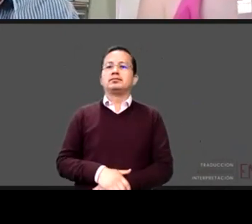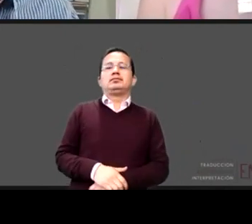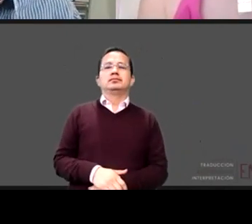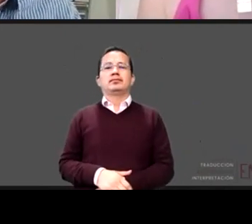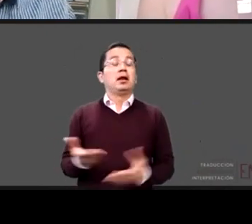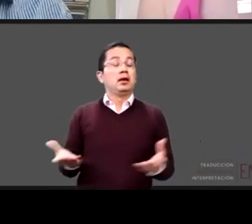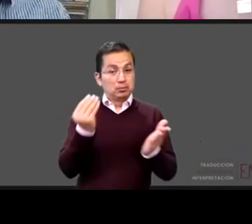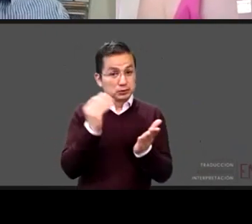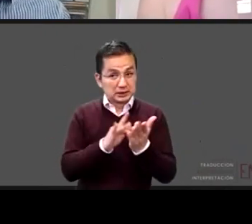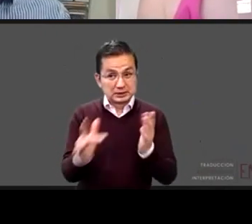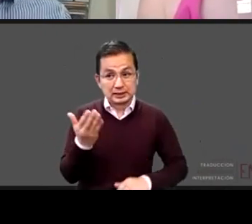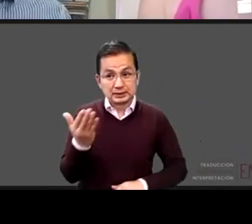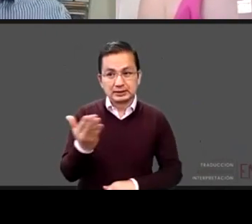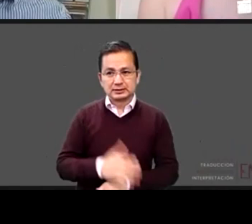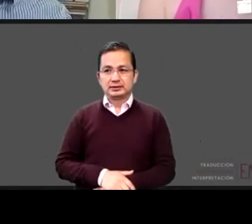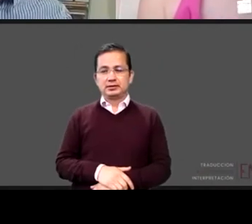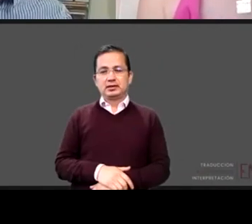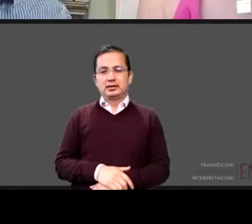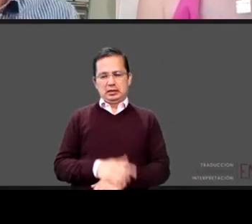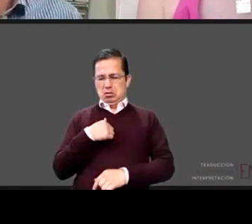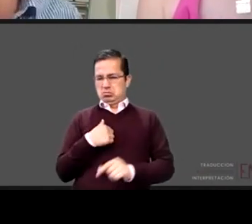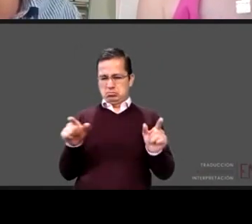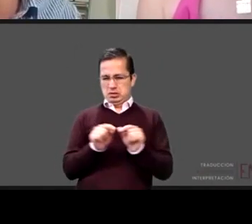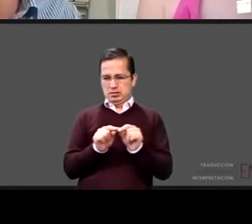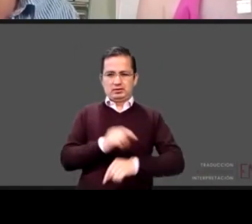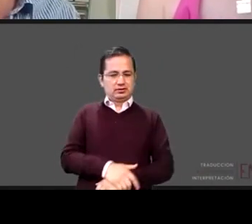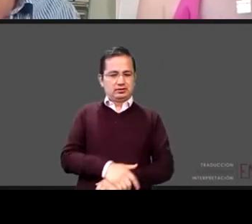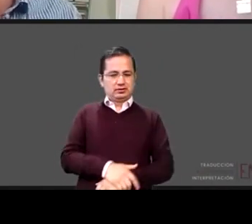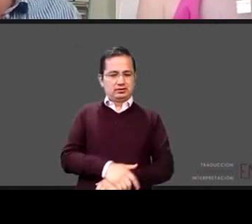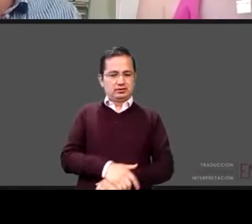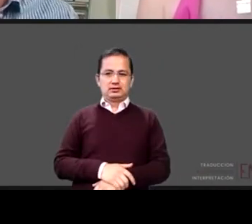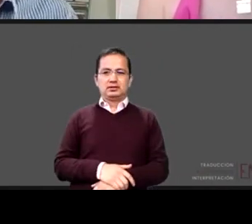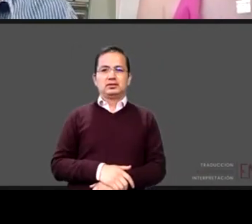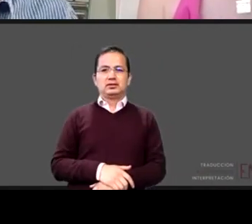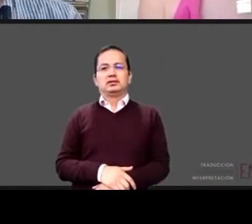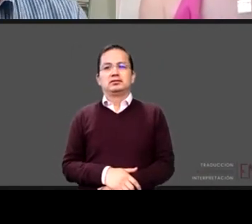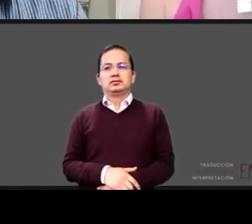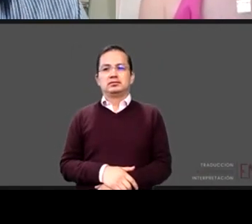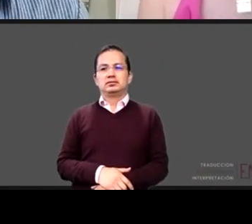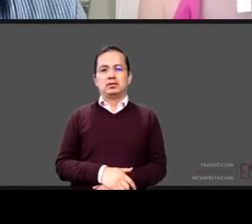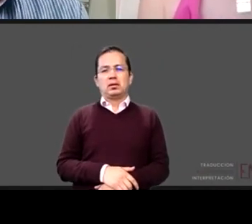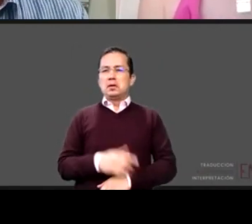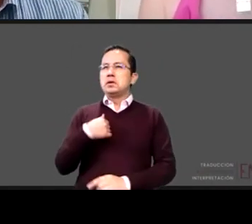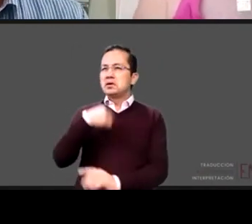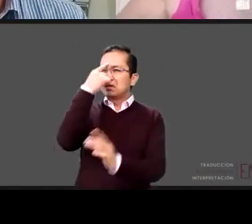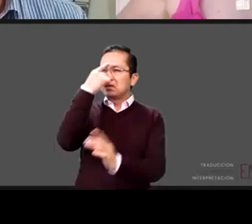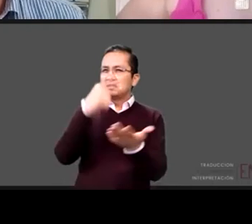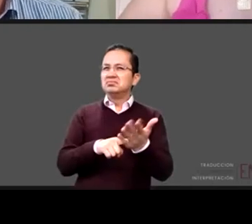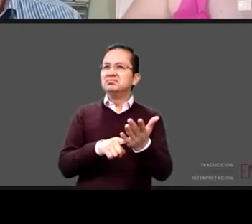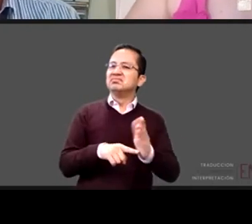brevemente. Bueno, creo que sí, cualquier situación o indicio de violencia